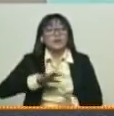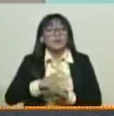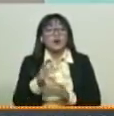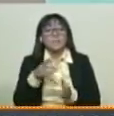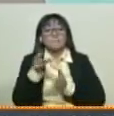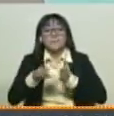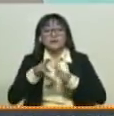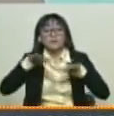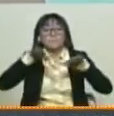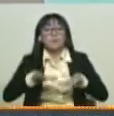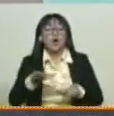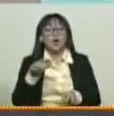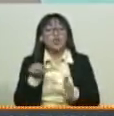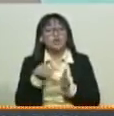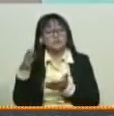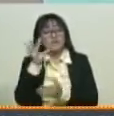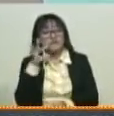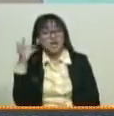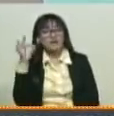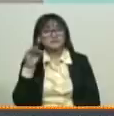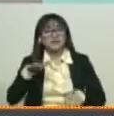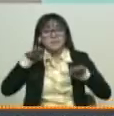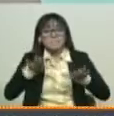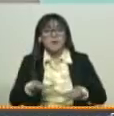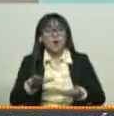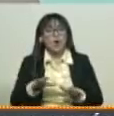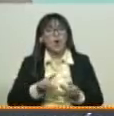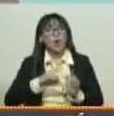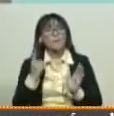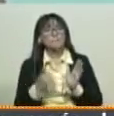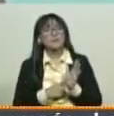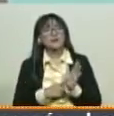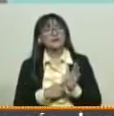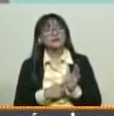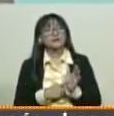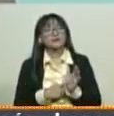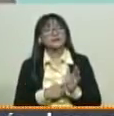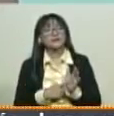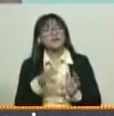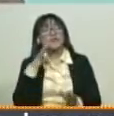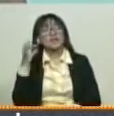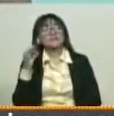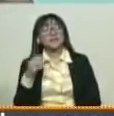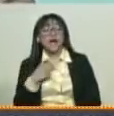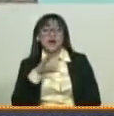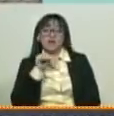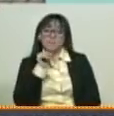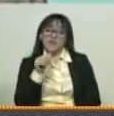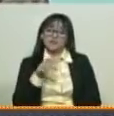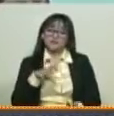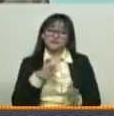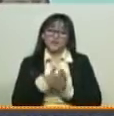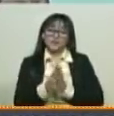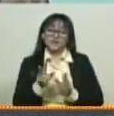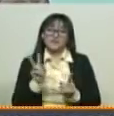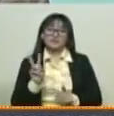están absolutamente paralizados, hay una huelga general. Entonces Macron, cuando hay una huelga general en Francia, dice, hay que hablar mal de Venezuela,